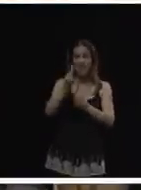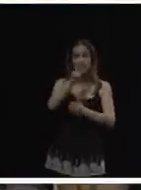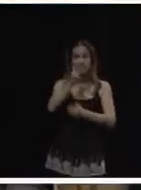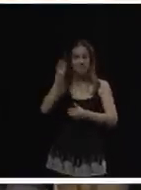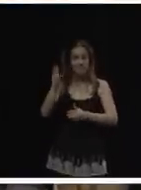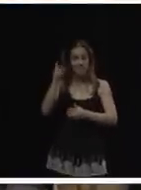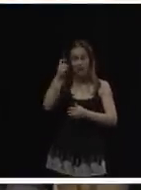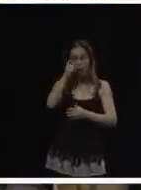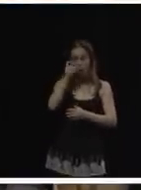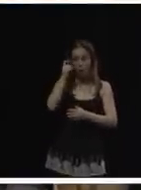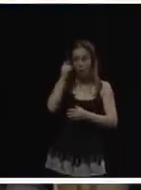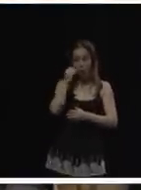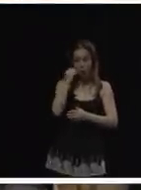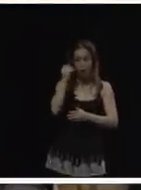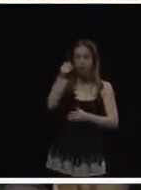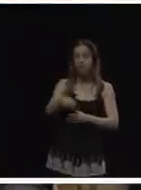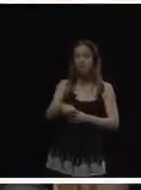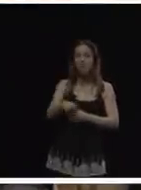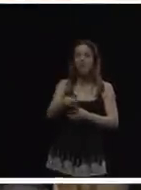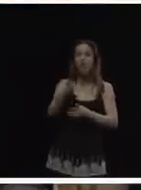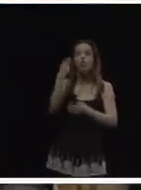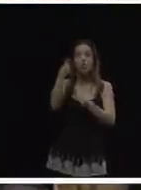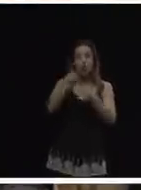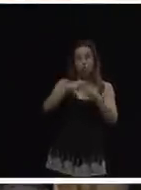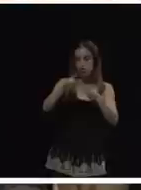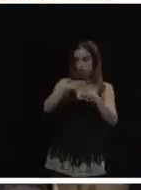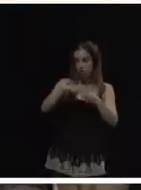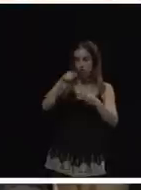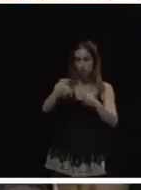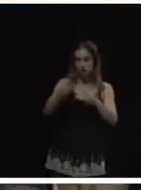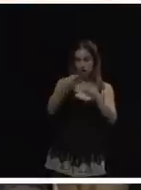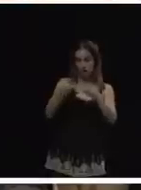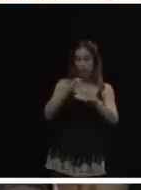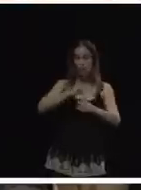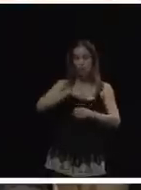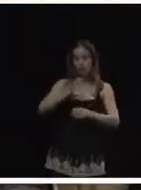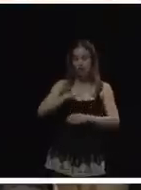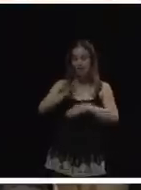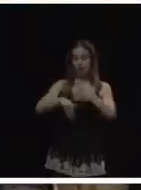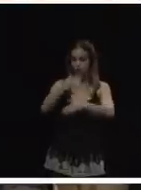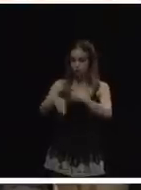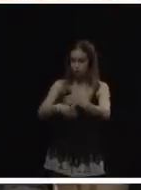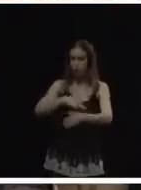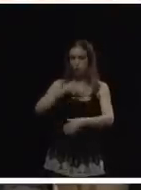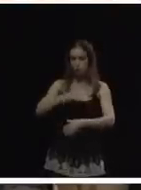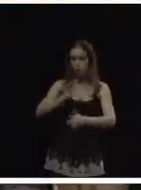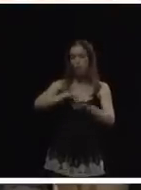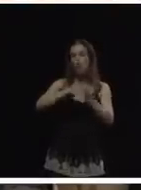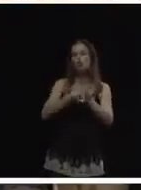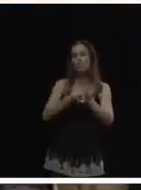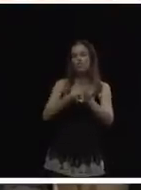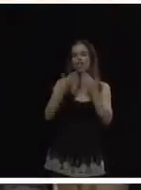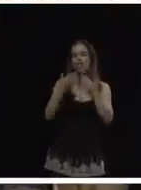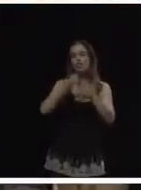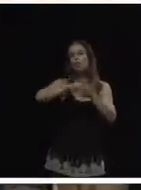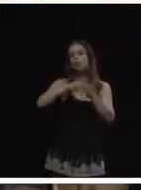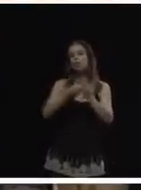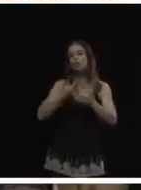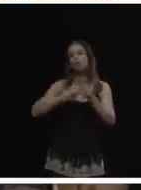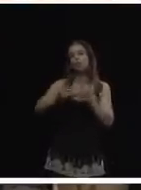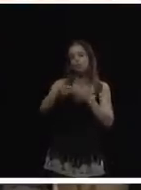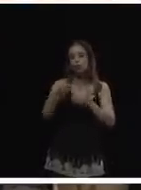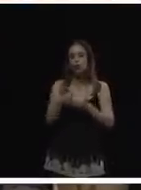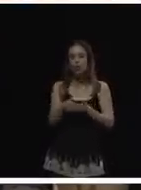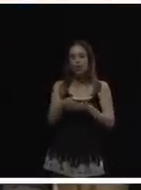dos cosas. O bien la posibilidad de seguir avanzando otros 4 años con un proyecto de futuro de 8, 10 y lo que haga falta, o